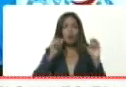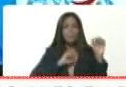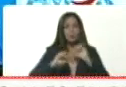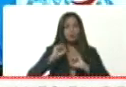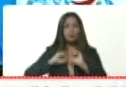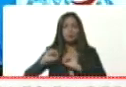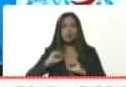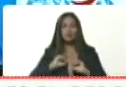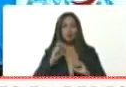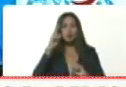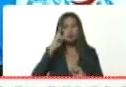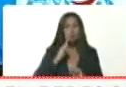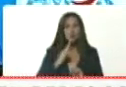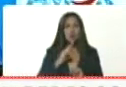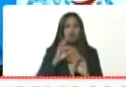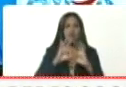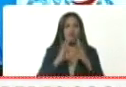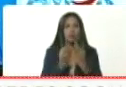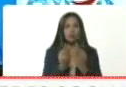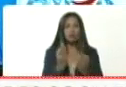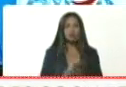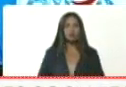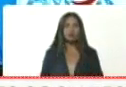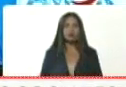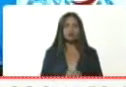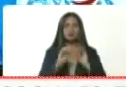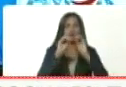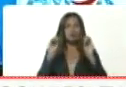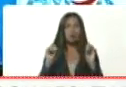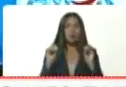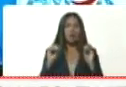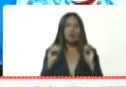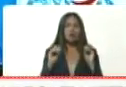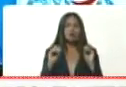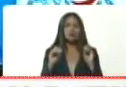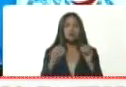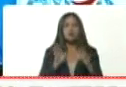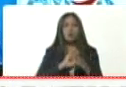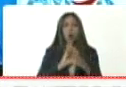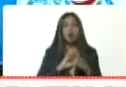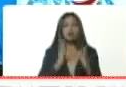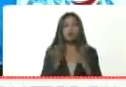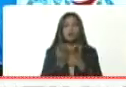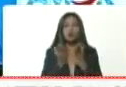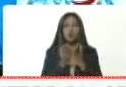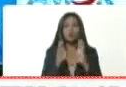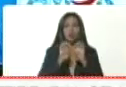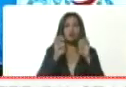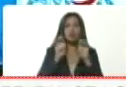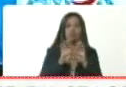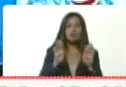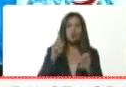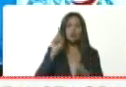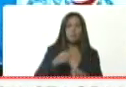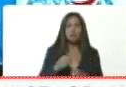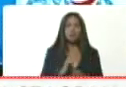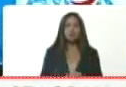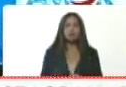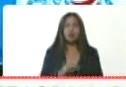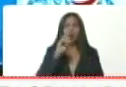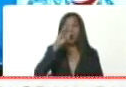bolivariano de familia le hago un llamado a la federación venezolana de estudiantes de educación media y a la